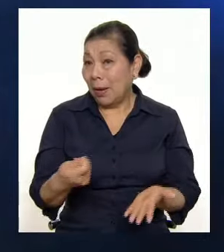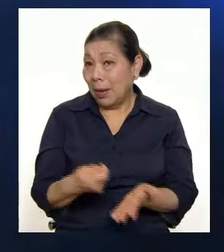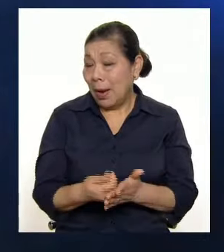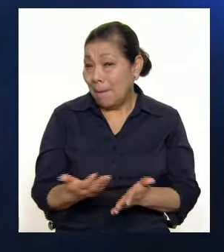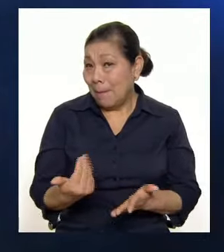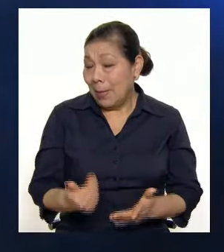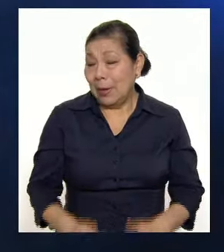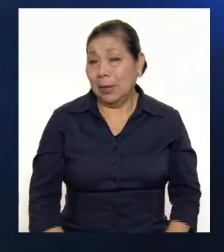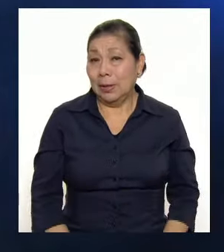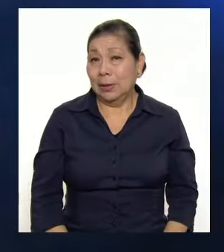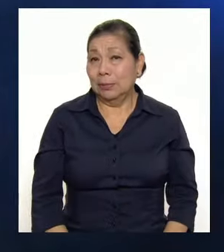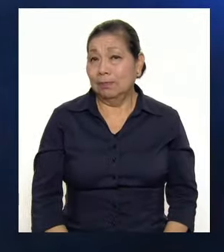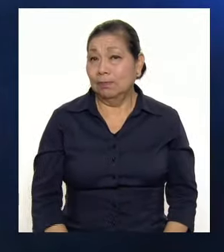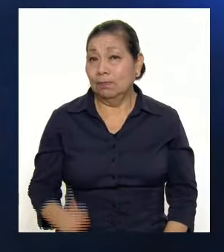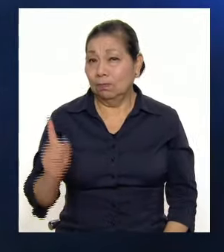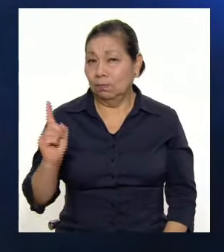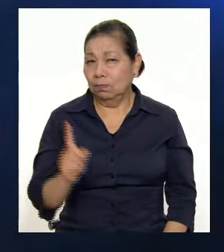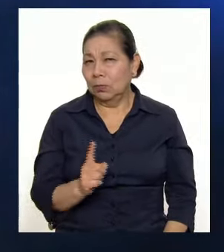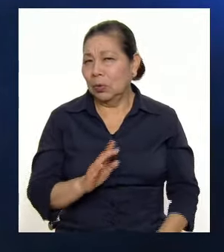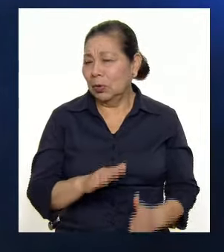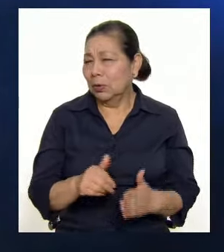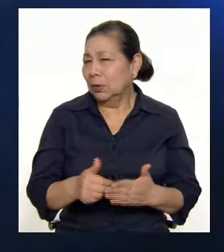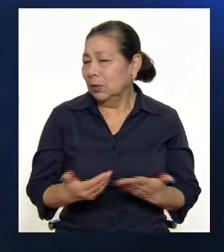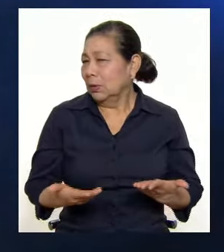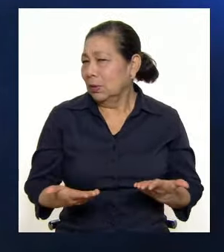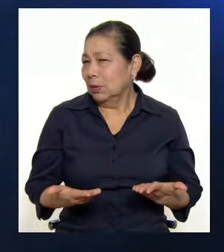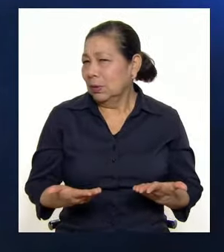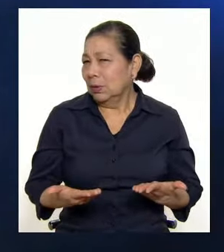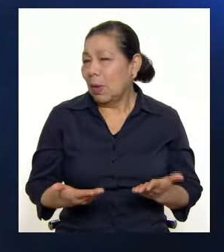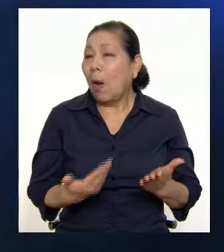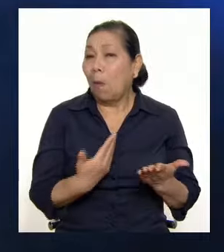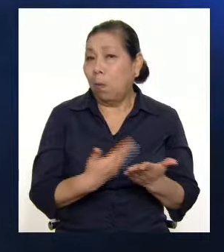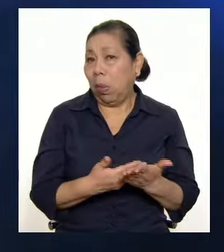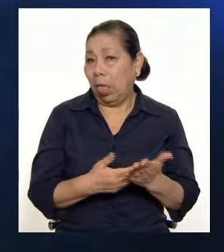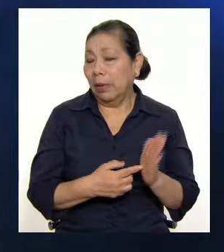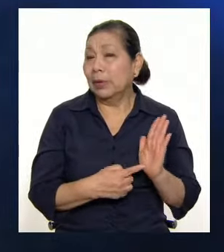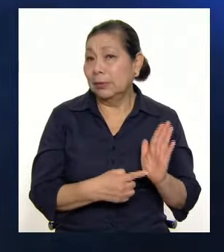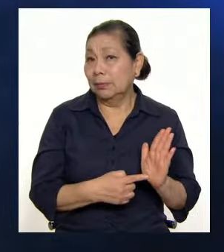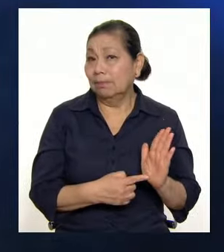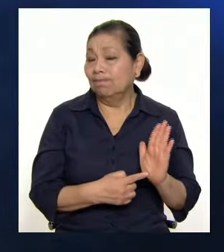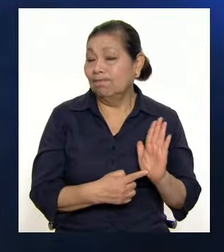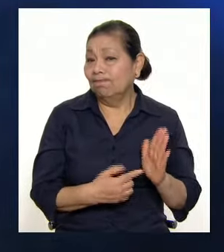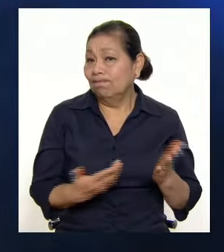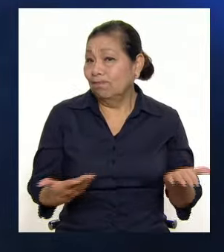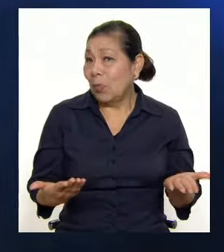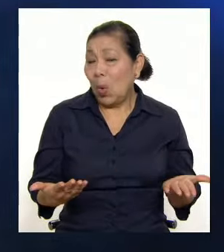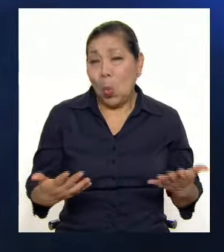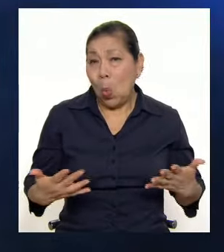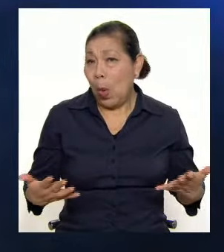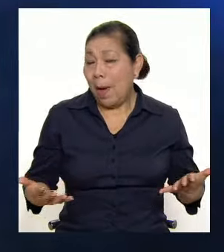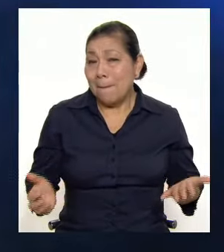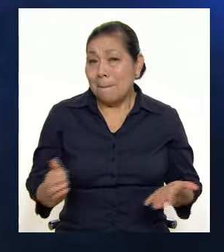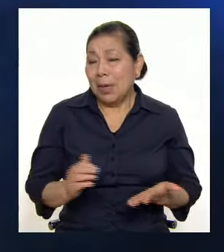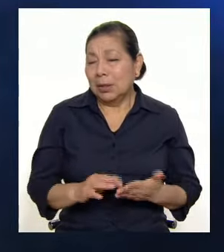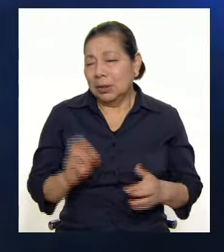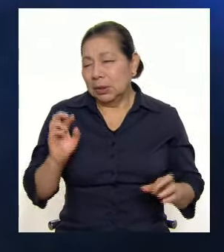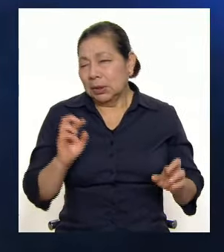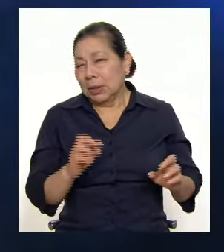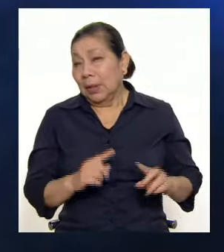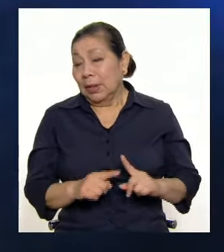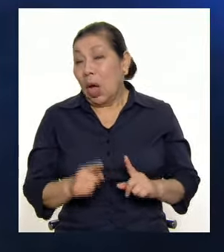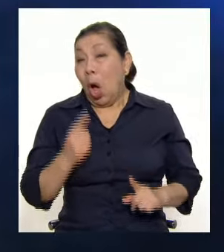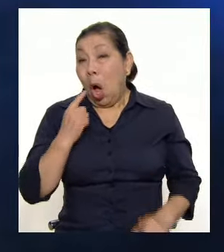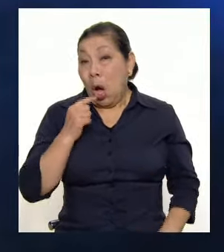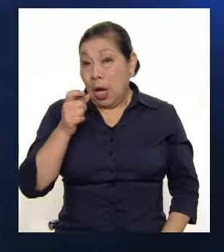extorsionando. Los policías lo vieron, todos. Con la evidencia plenamente expuesta, no había nada más que dudar.